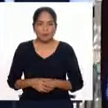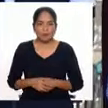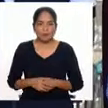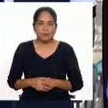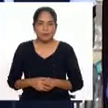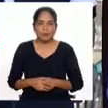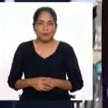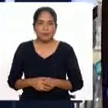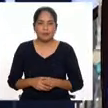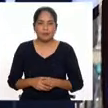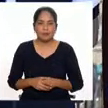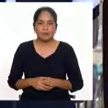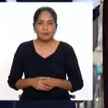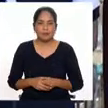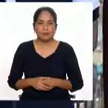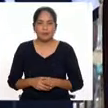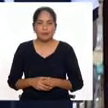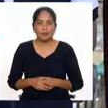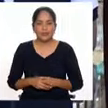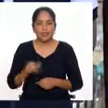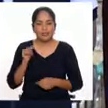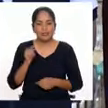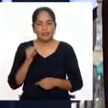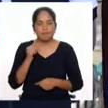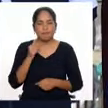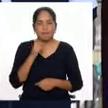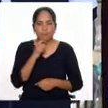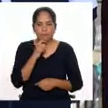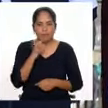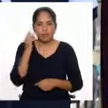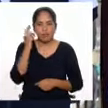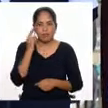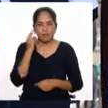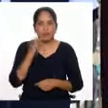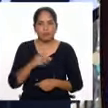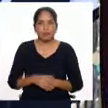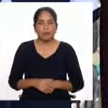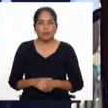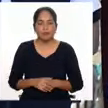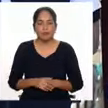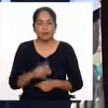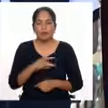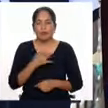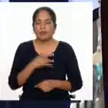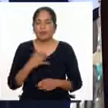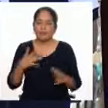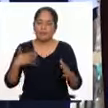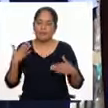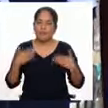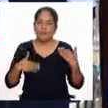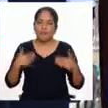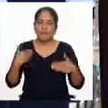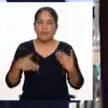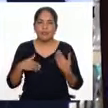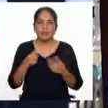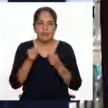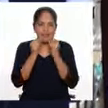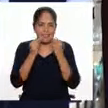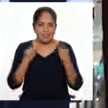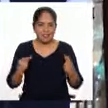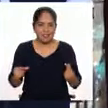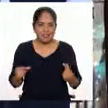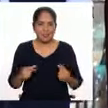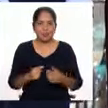Atalaya. Y por eso decían, Kusishan Kashkani, estoy feliz porque